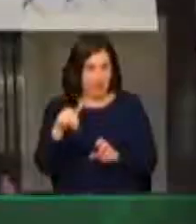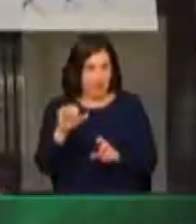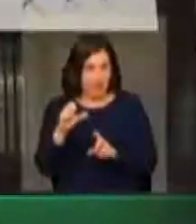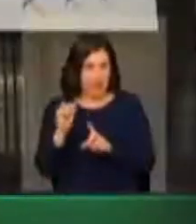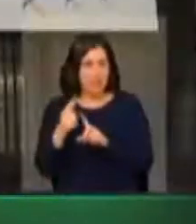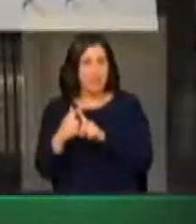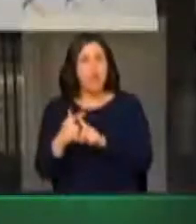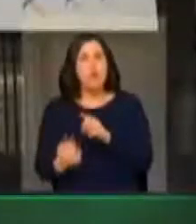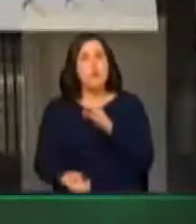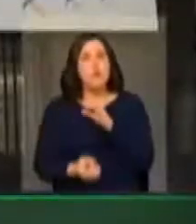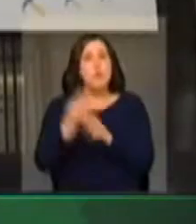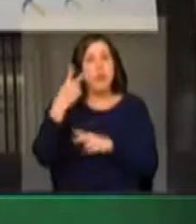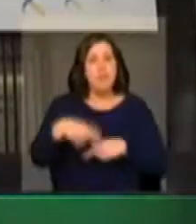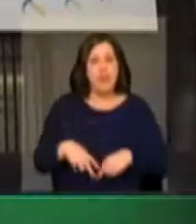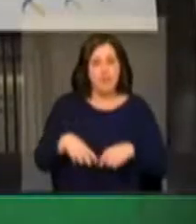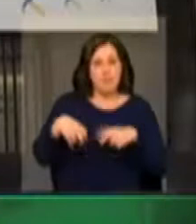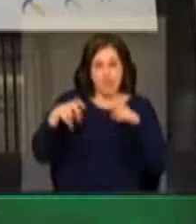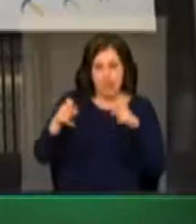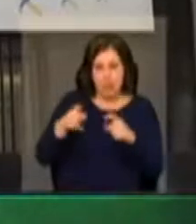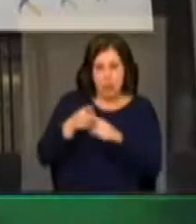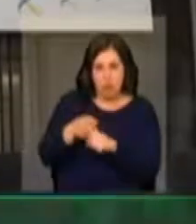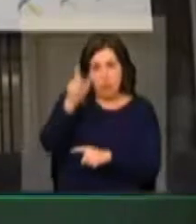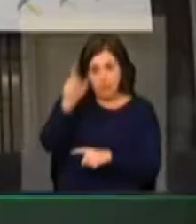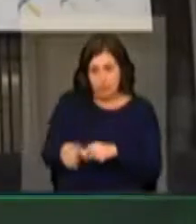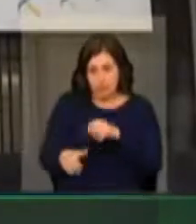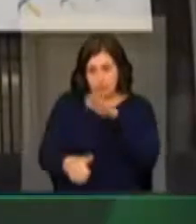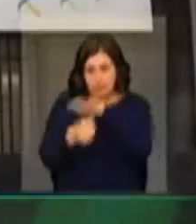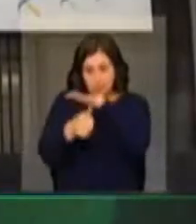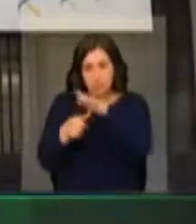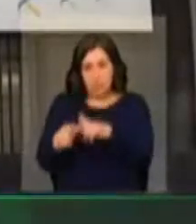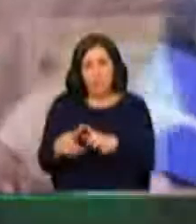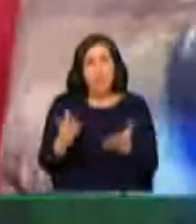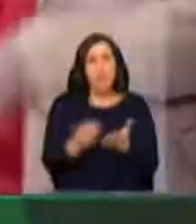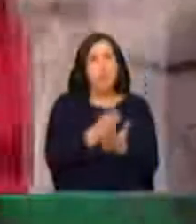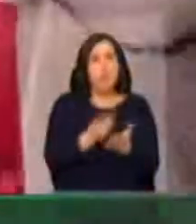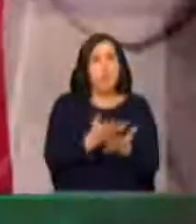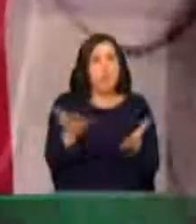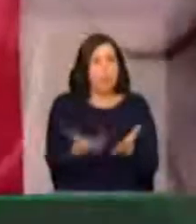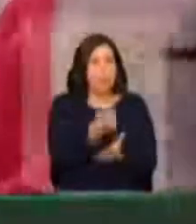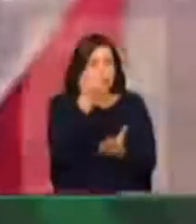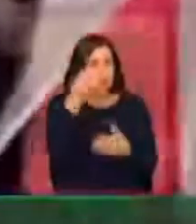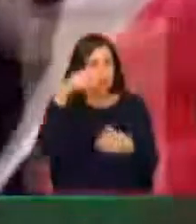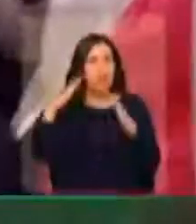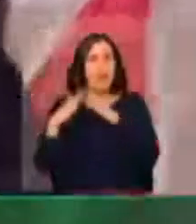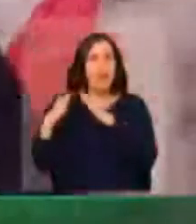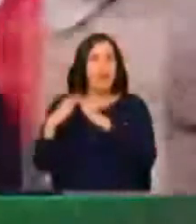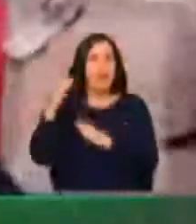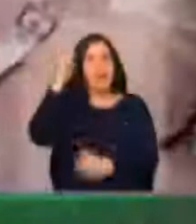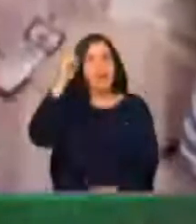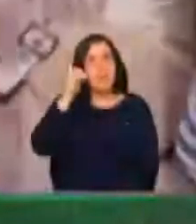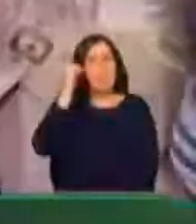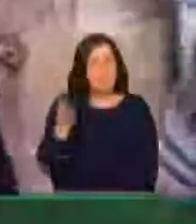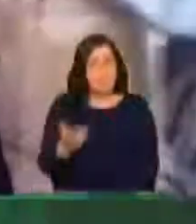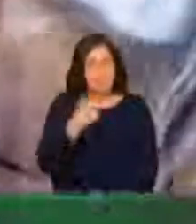contra Nicolás Gonella. El dato surgió luego de la incautación de documentos en la casa del imputado. Según consta en el pedido de procesamiento